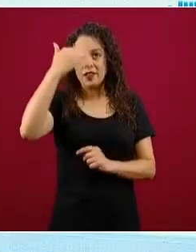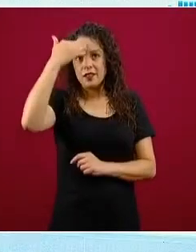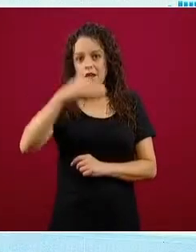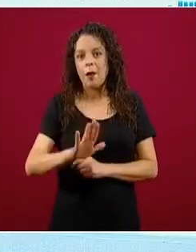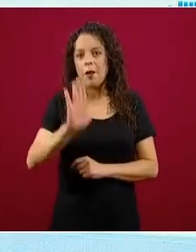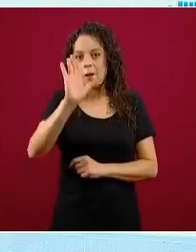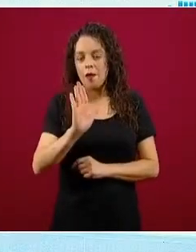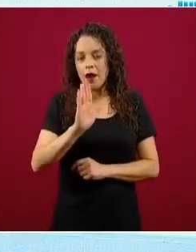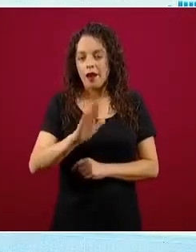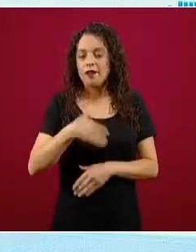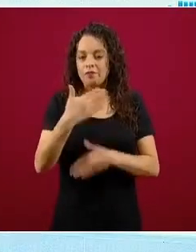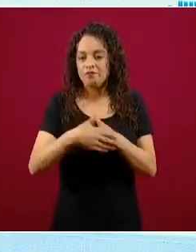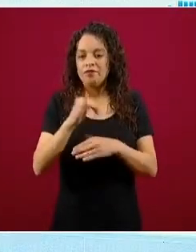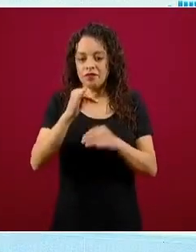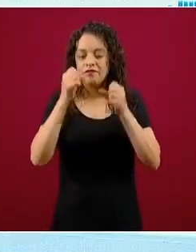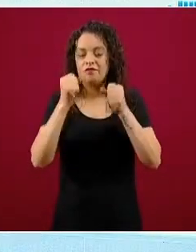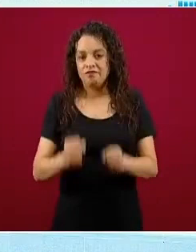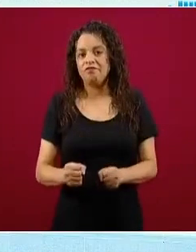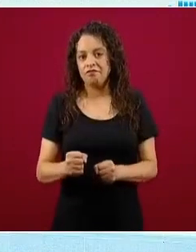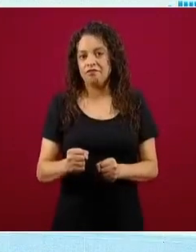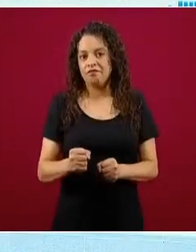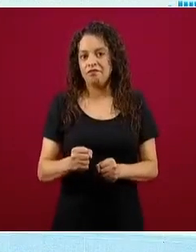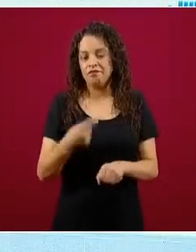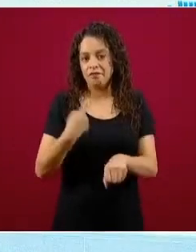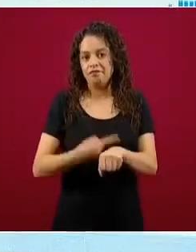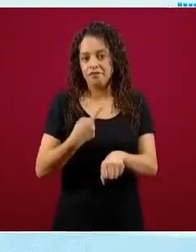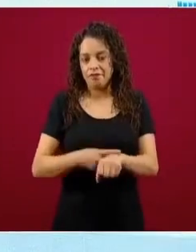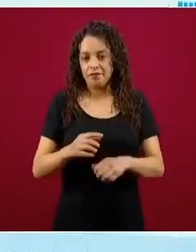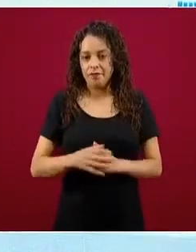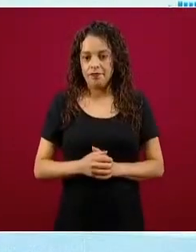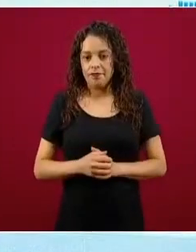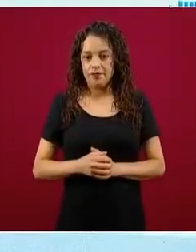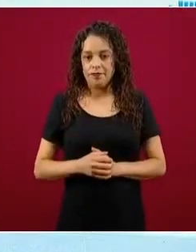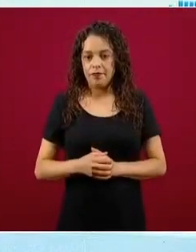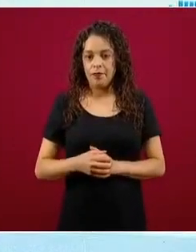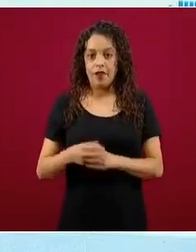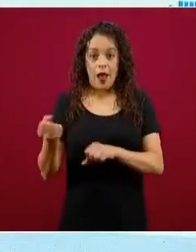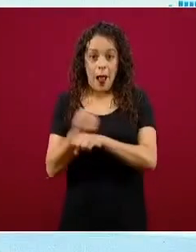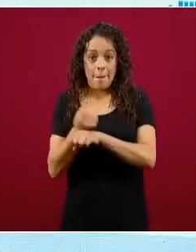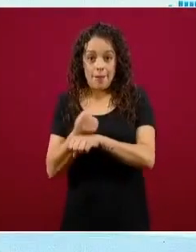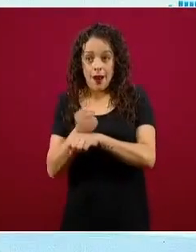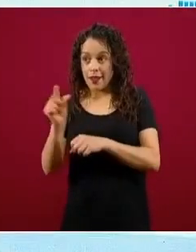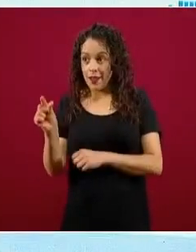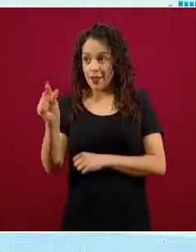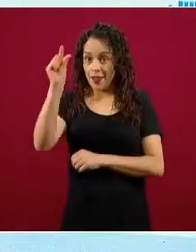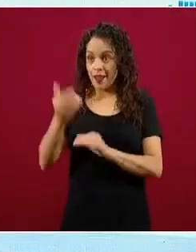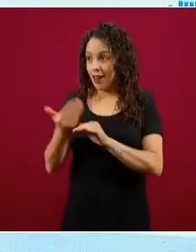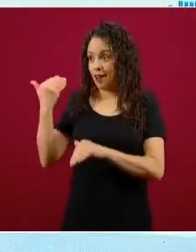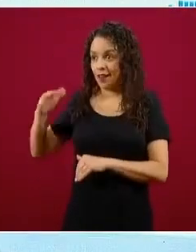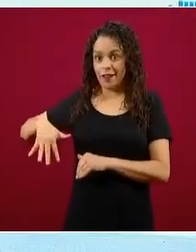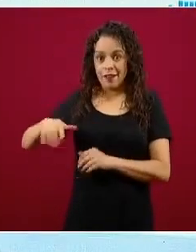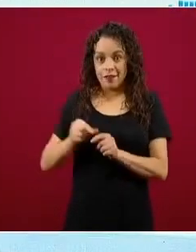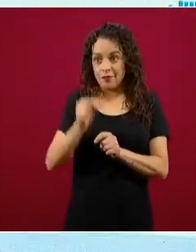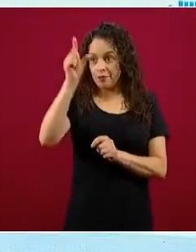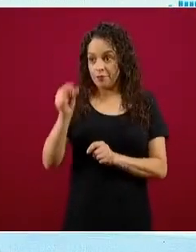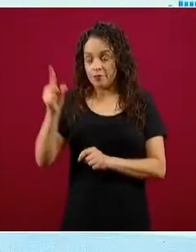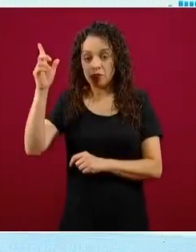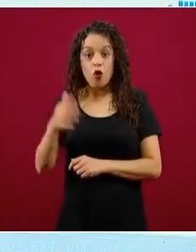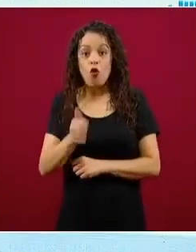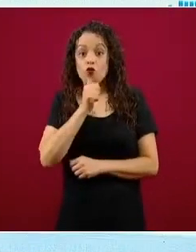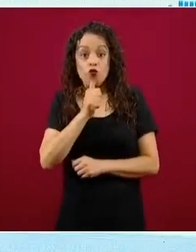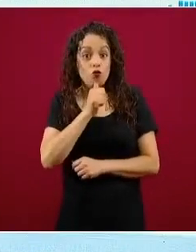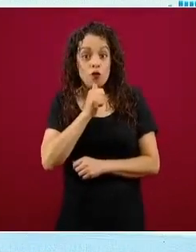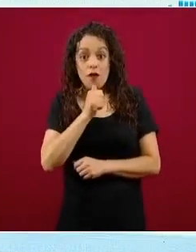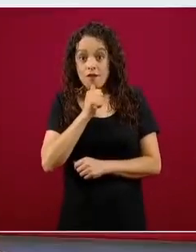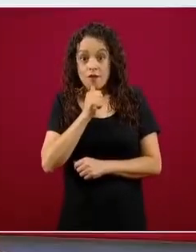aunque hoy, 20 de junio, algunos de ellos, la sombra amarilla en la gráfica anterior, todavía no aparecen como